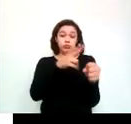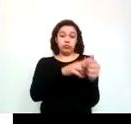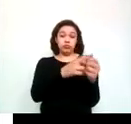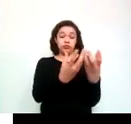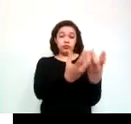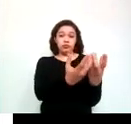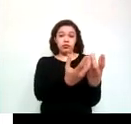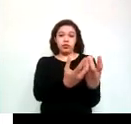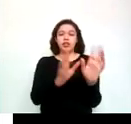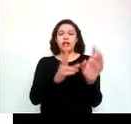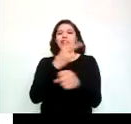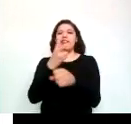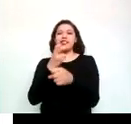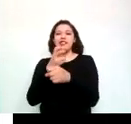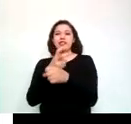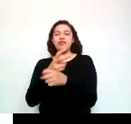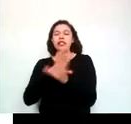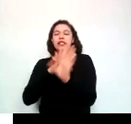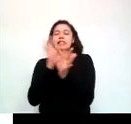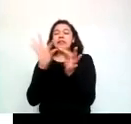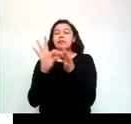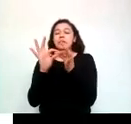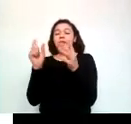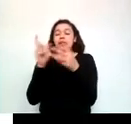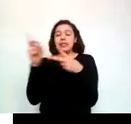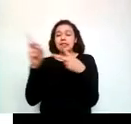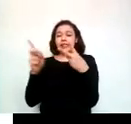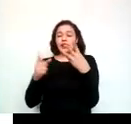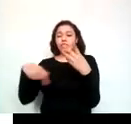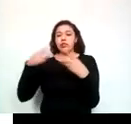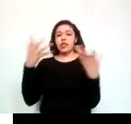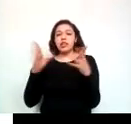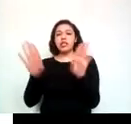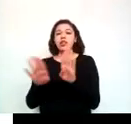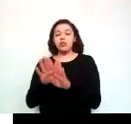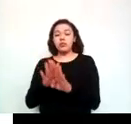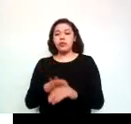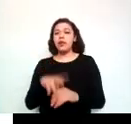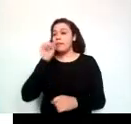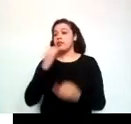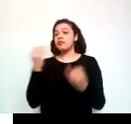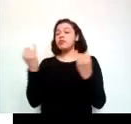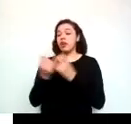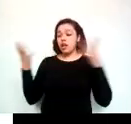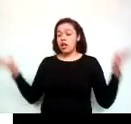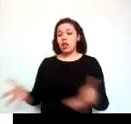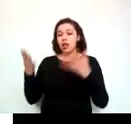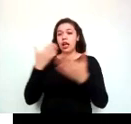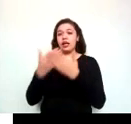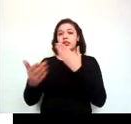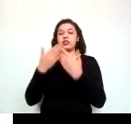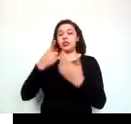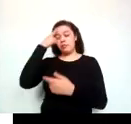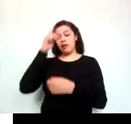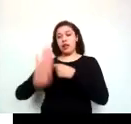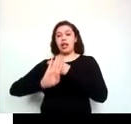hablar en la segunda plática muy, muy a detalle cómo tienen que hacer todos estos pasos. También tiene que fomentar acciones de programas de prevención.